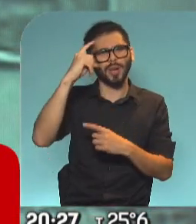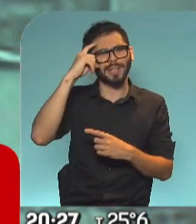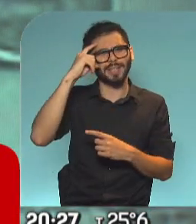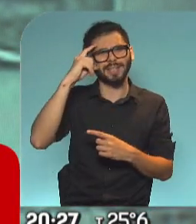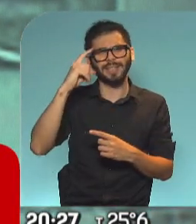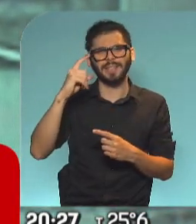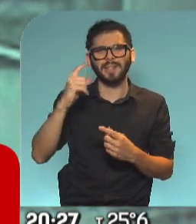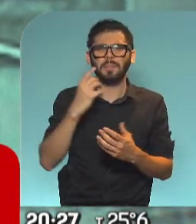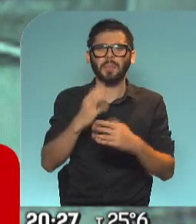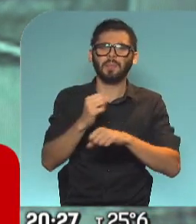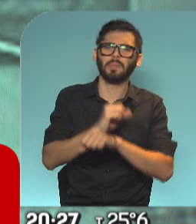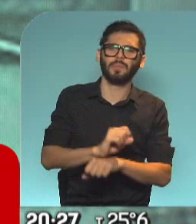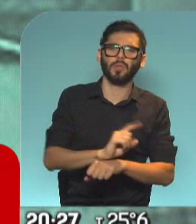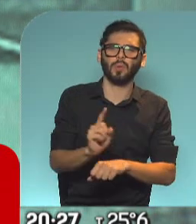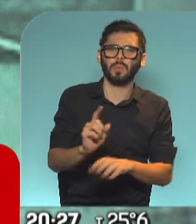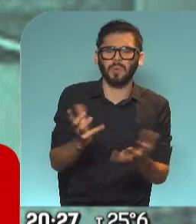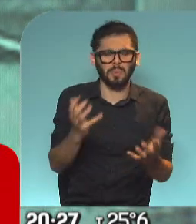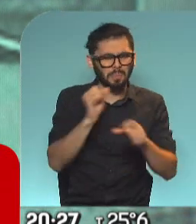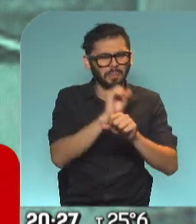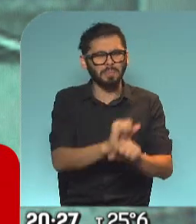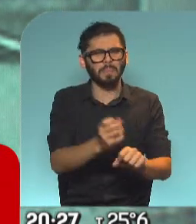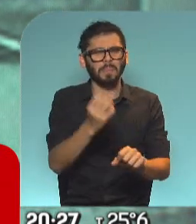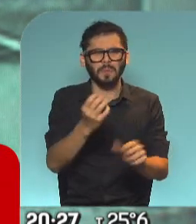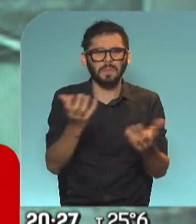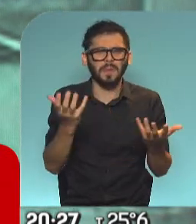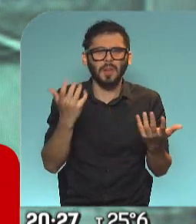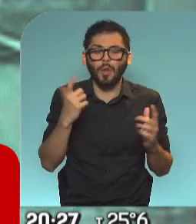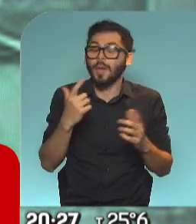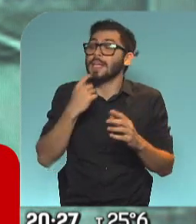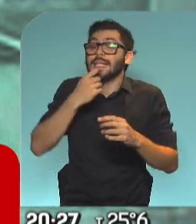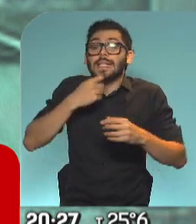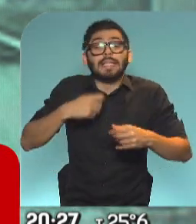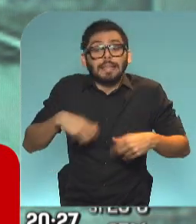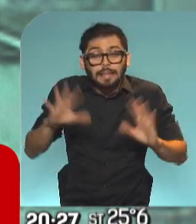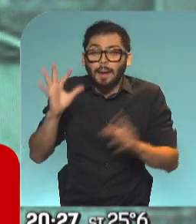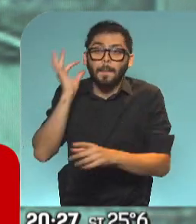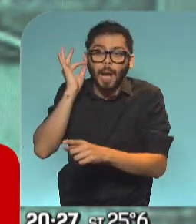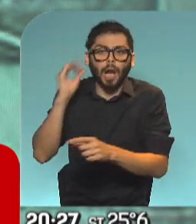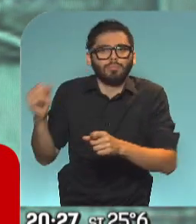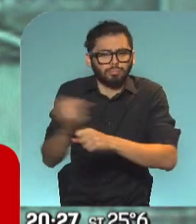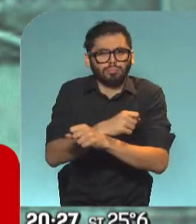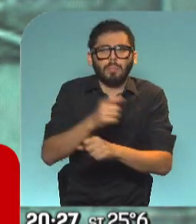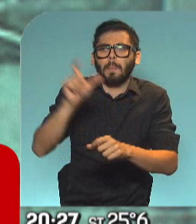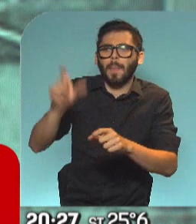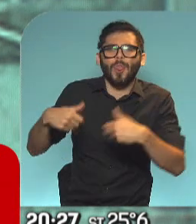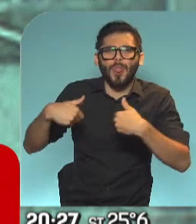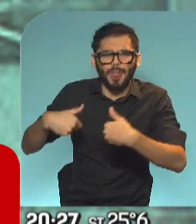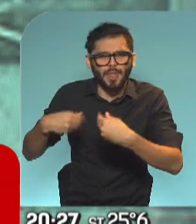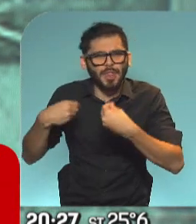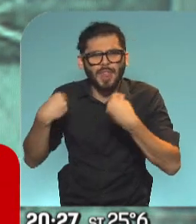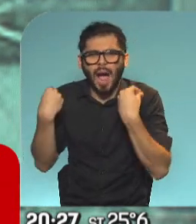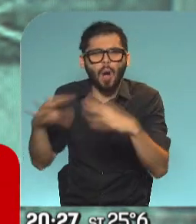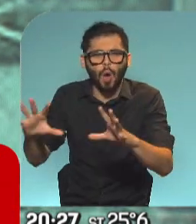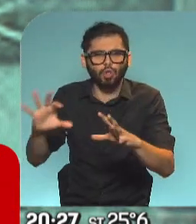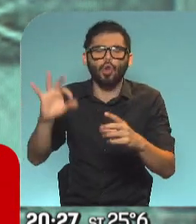sea detenido. Aun cuando se compruebe que Maradona tuvo un abandono de persona o una mala praxis médica que llevó a su